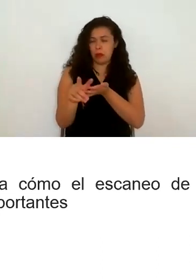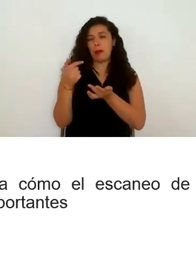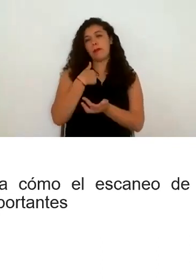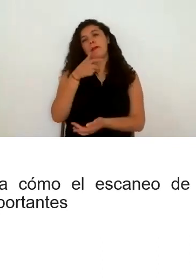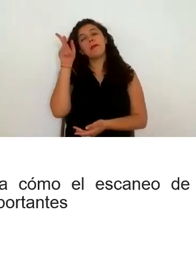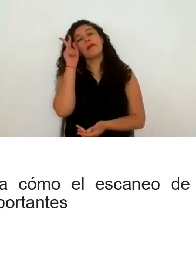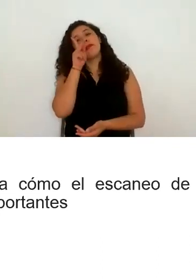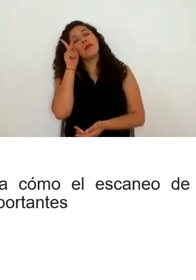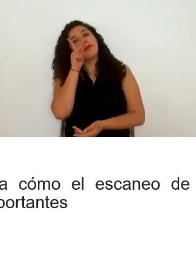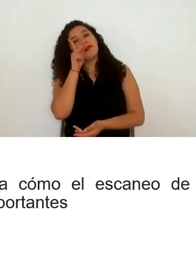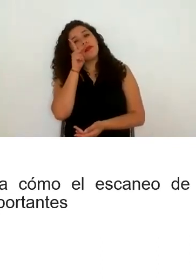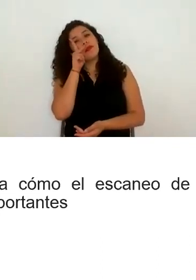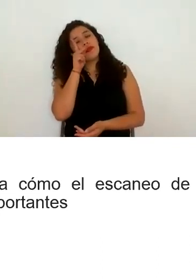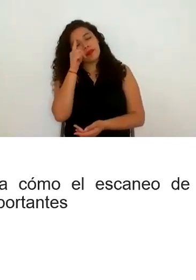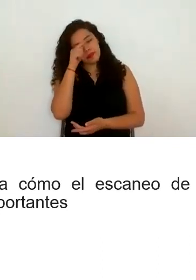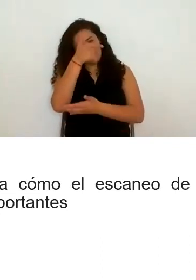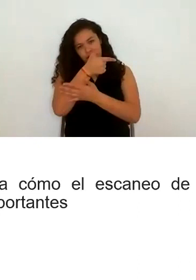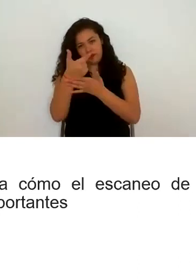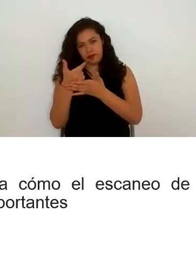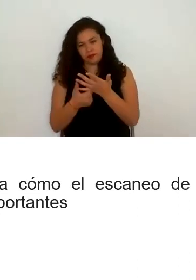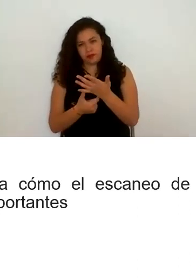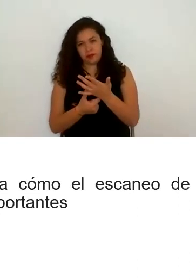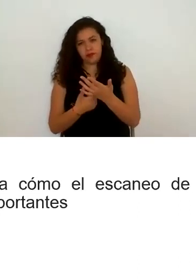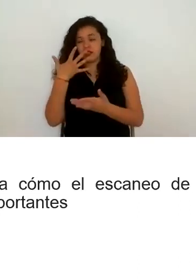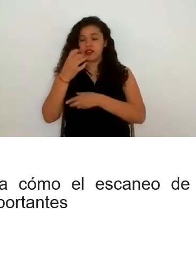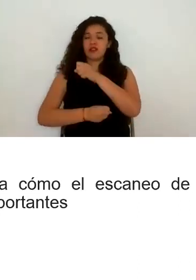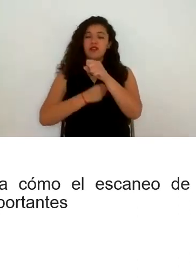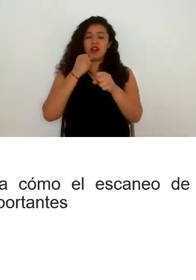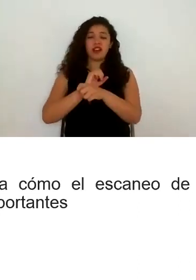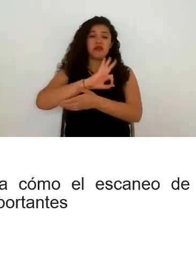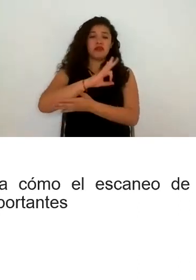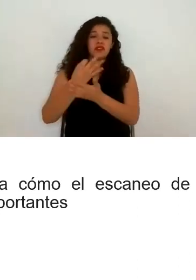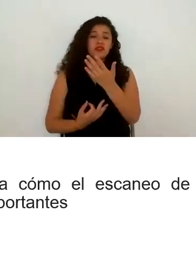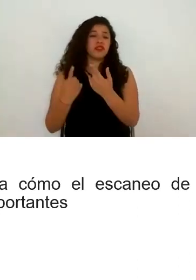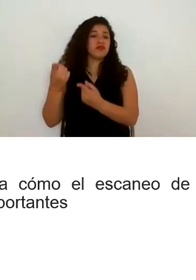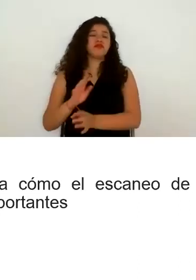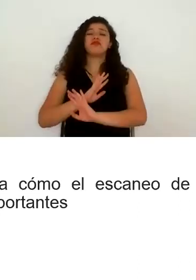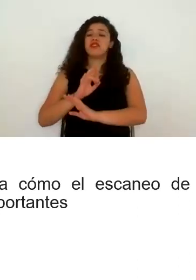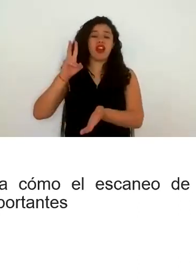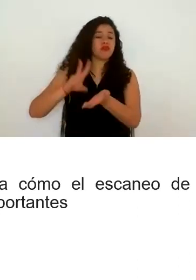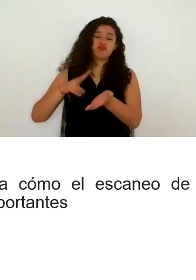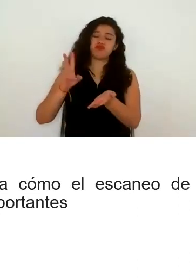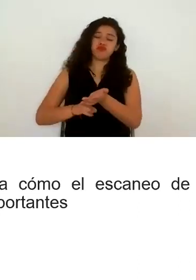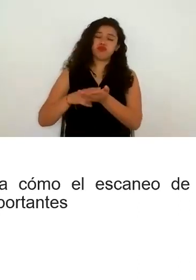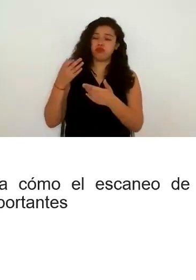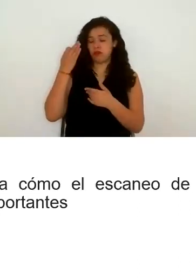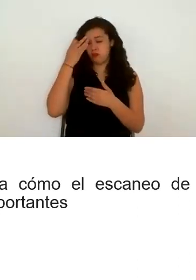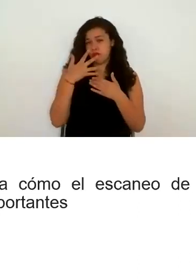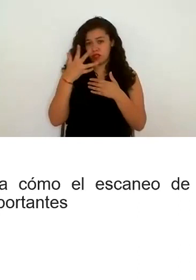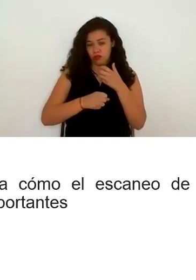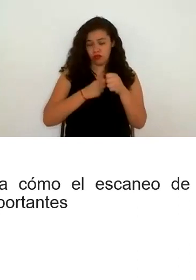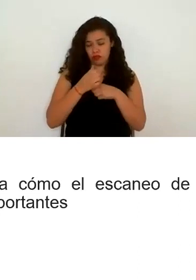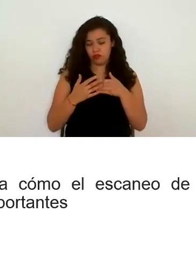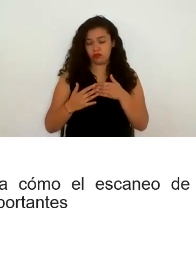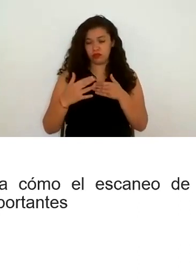evidencia contable, pero después de 5 años esa factura deja de tener validez, entonces puedo destruir